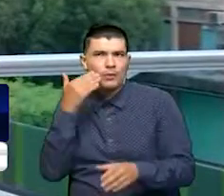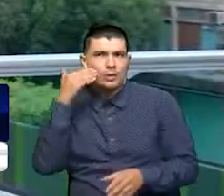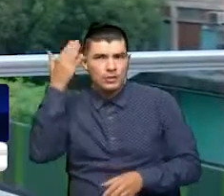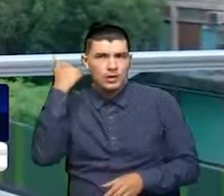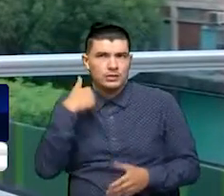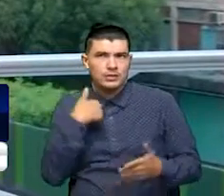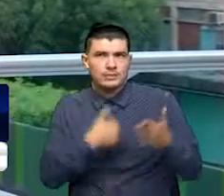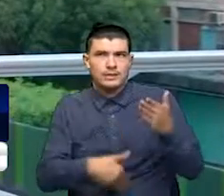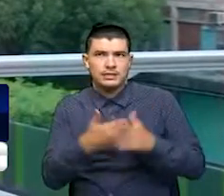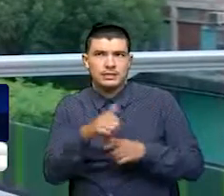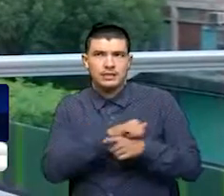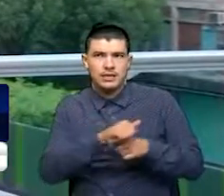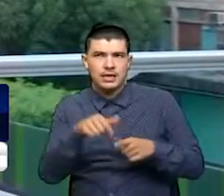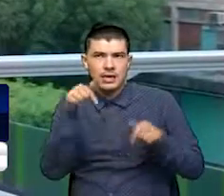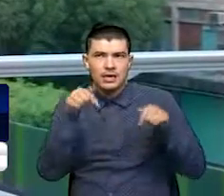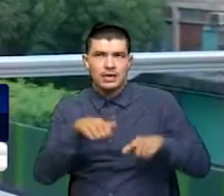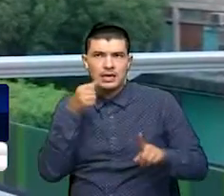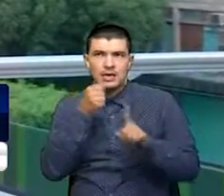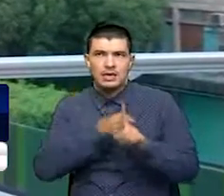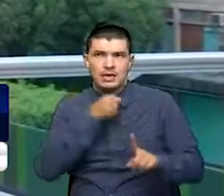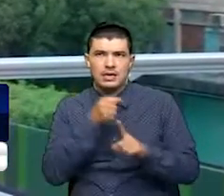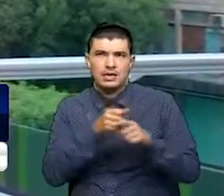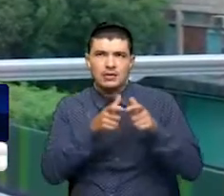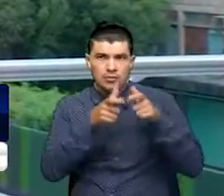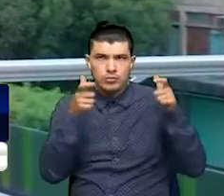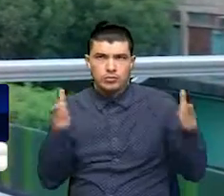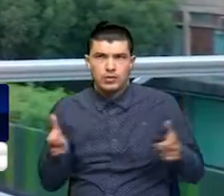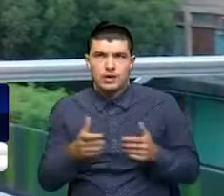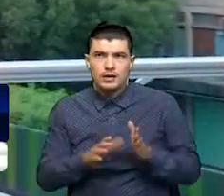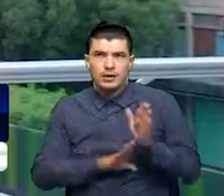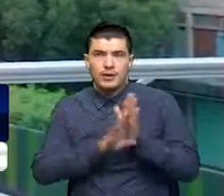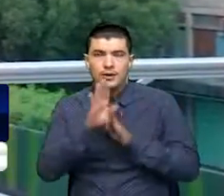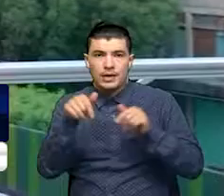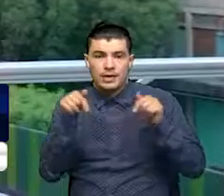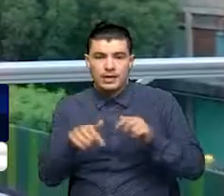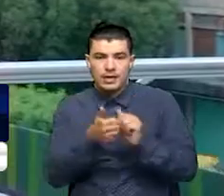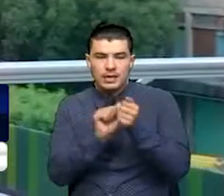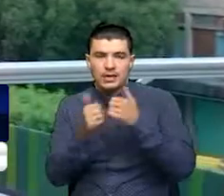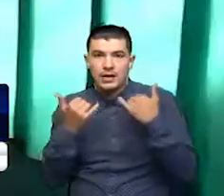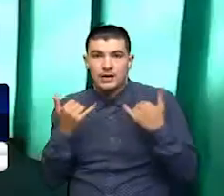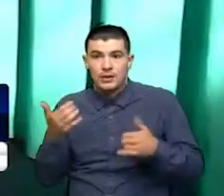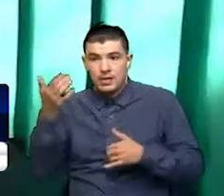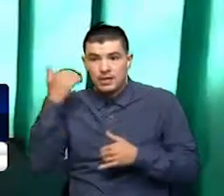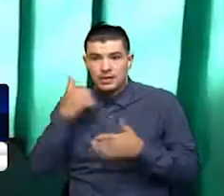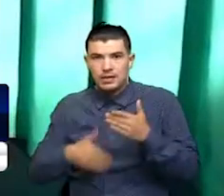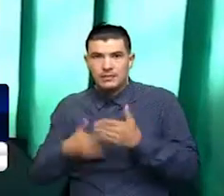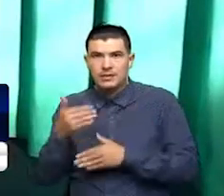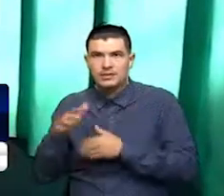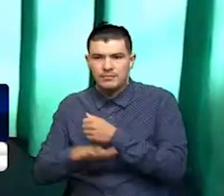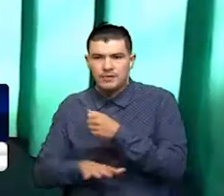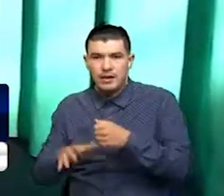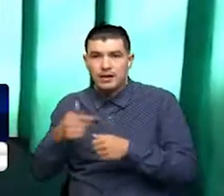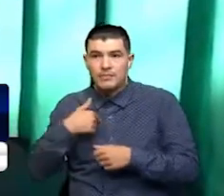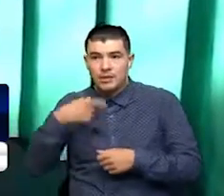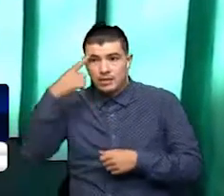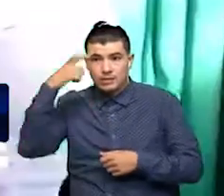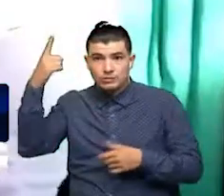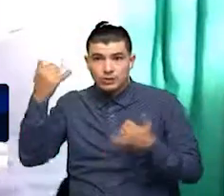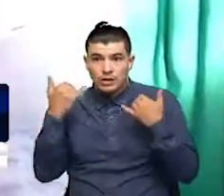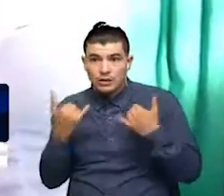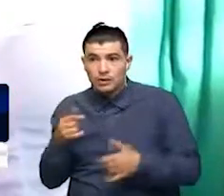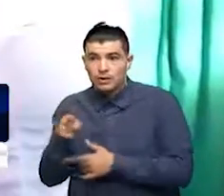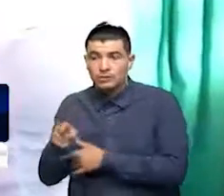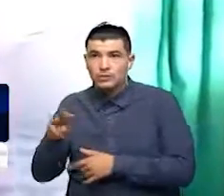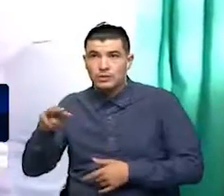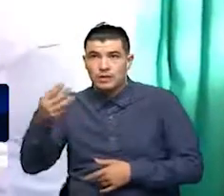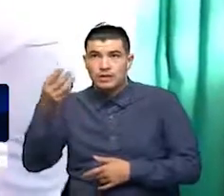se ha intentado hacer este bajo este auge este crecimiento y se trabajó en el principio de la base entonces el sueño que ahorita tienen 3